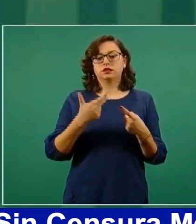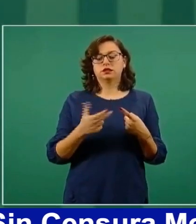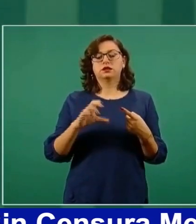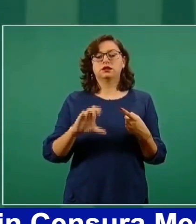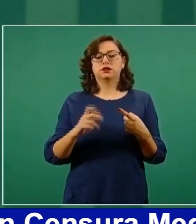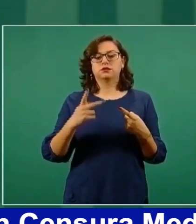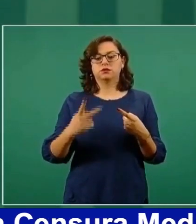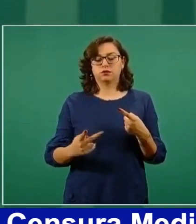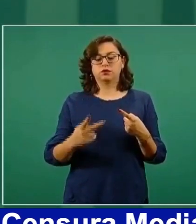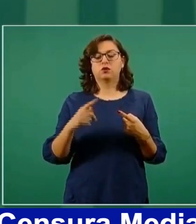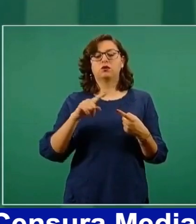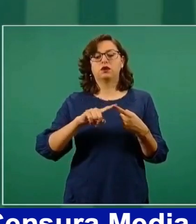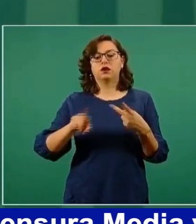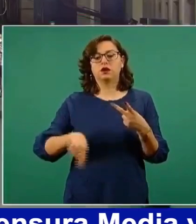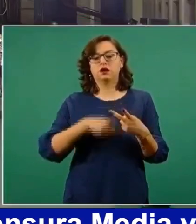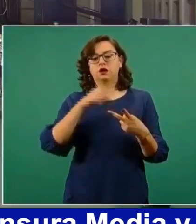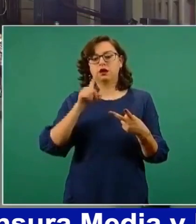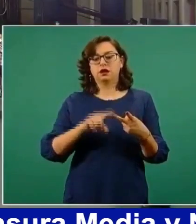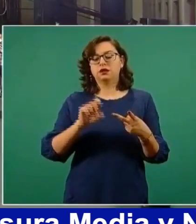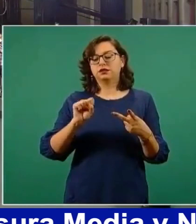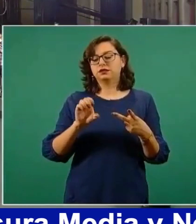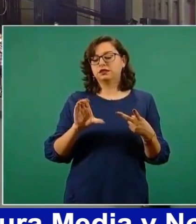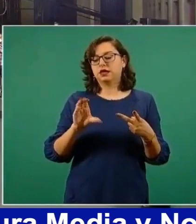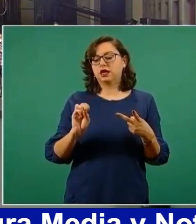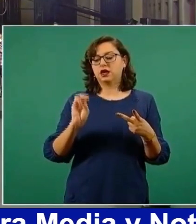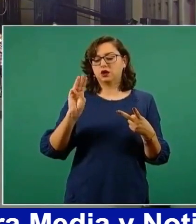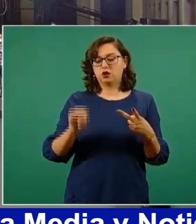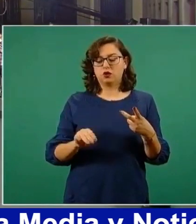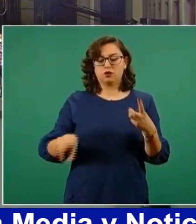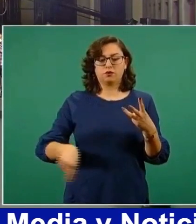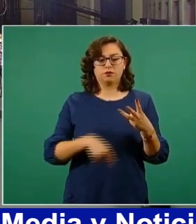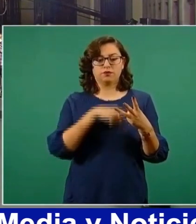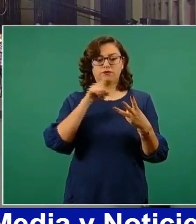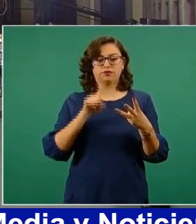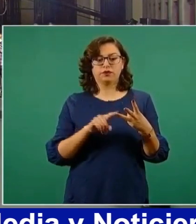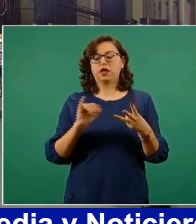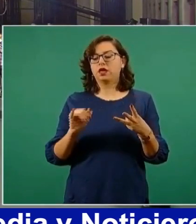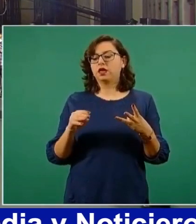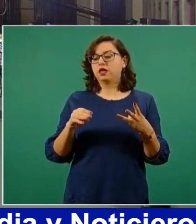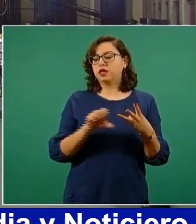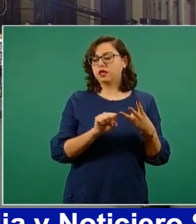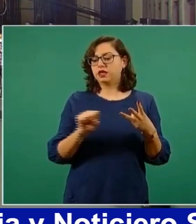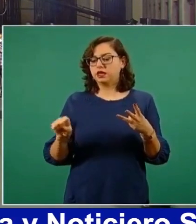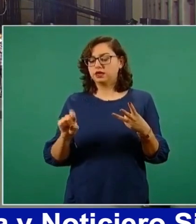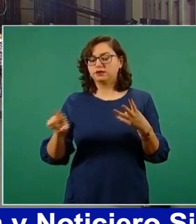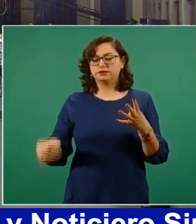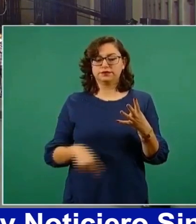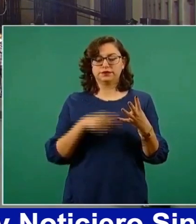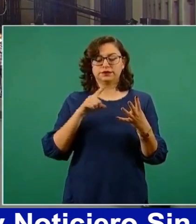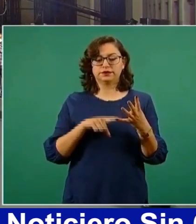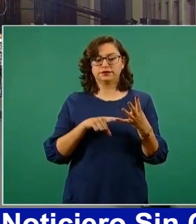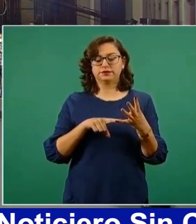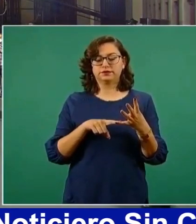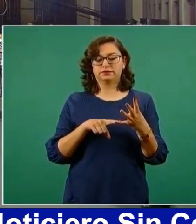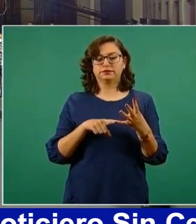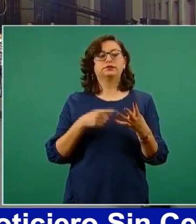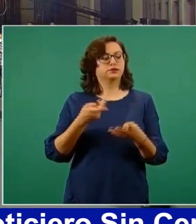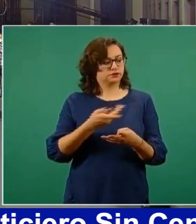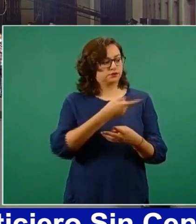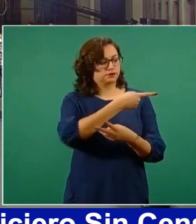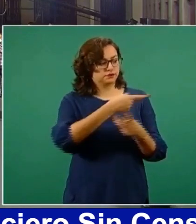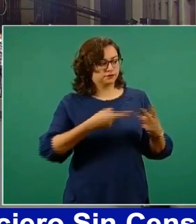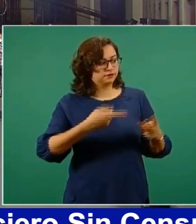formando parte de estas mesas de diálogo. Por parte del gobierno, las dependencias que hemos venido